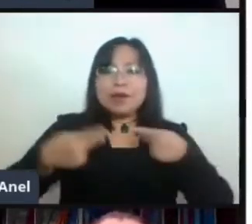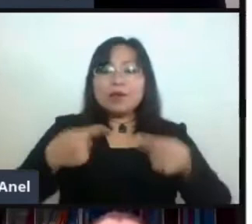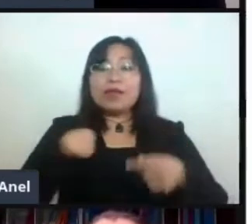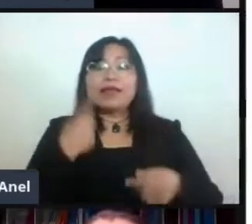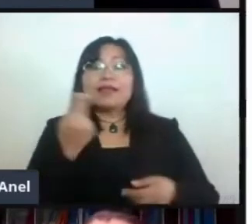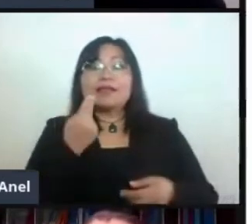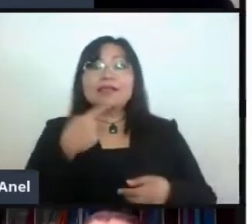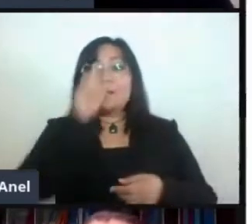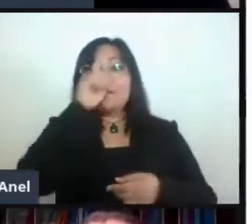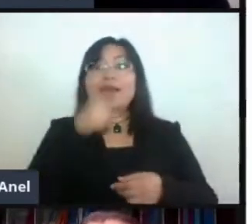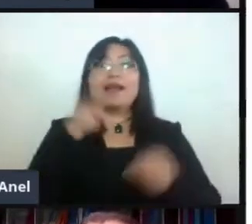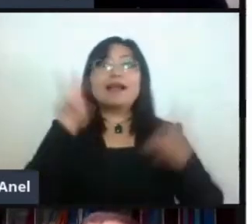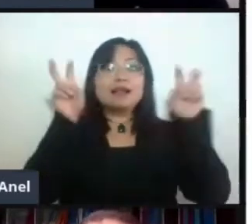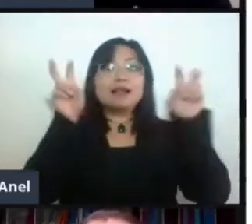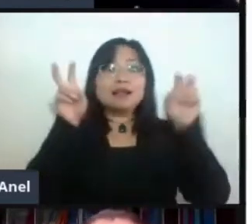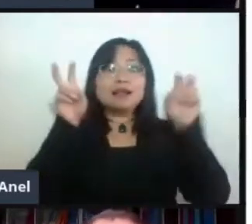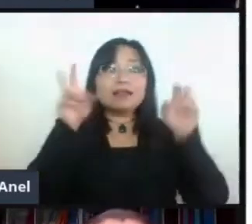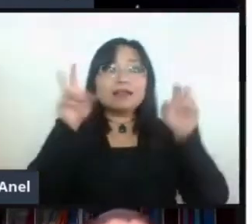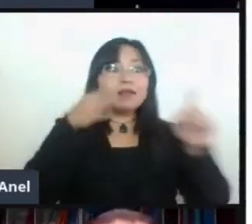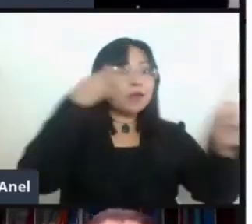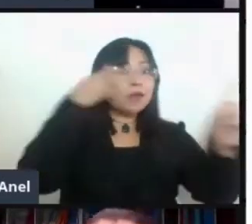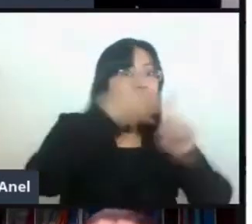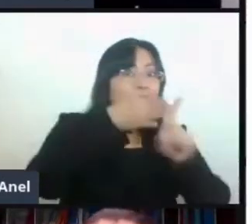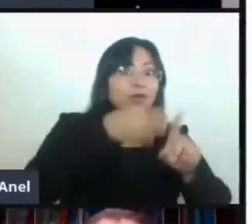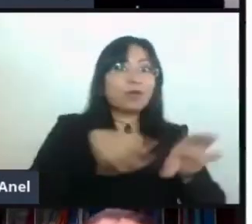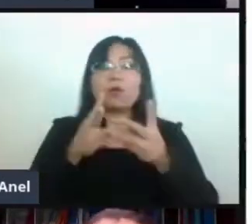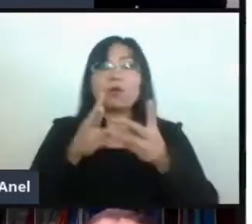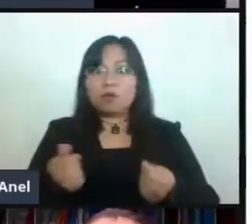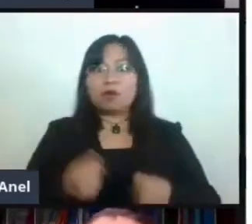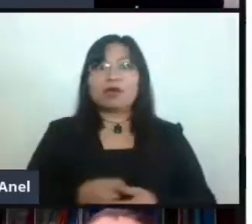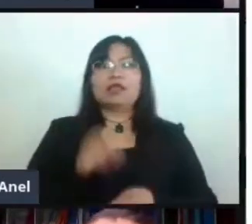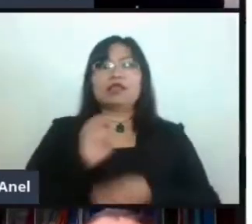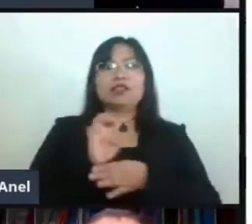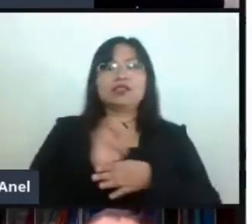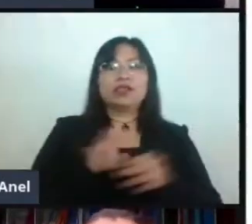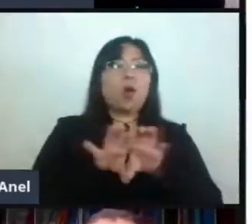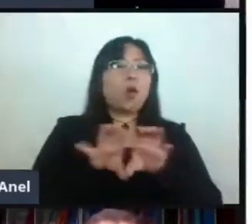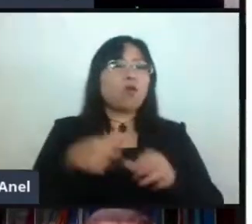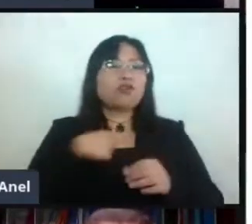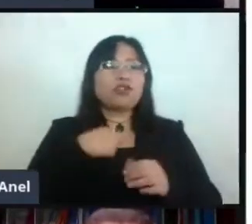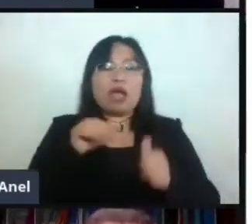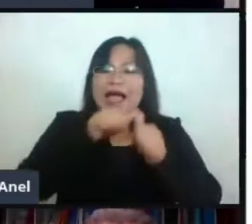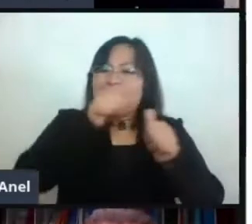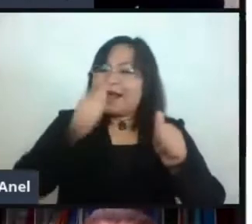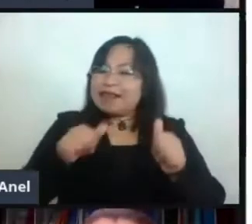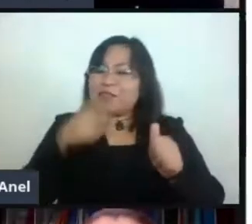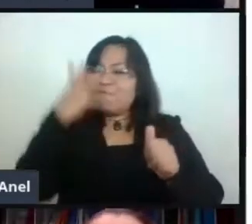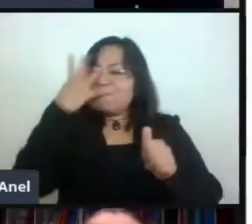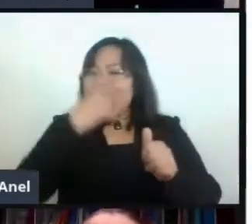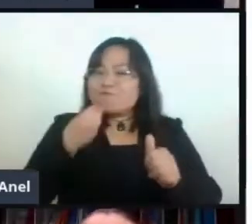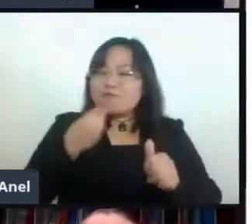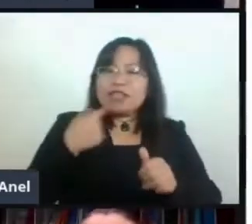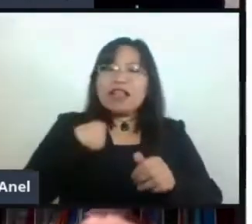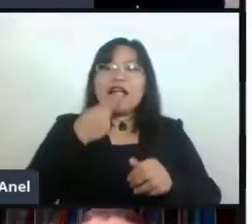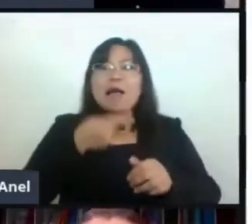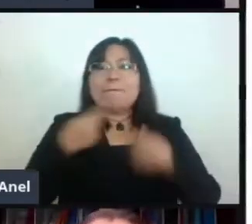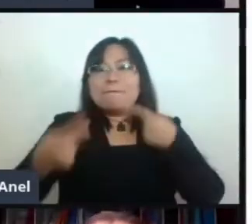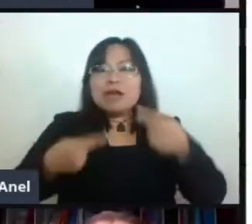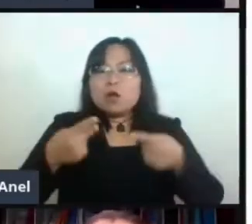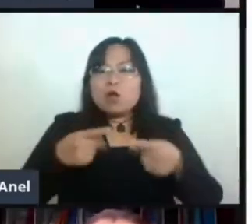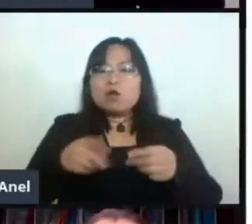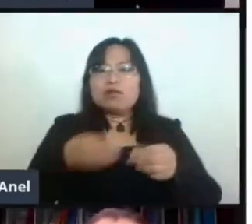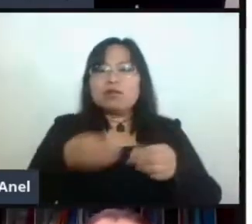es muy importante hacer buenas preguntas. El arte de la pregunta viene desde Sócrates, ¿no? Para él decía que hay que sacar de